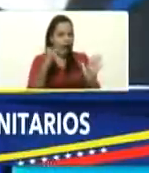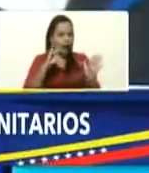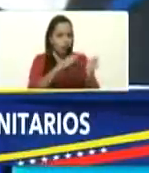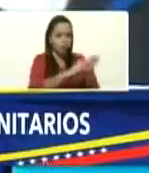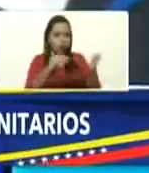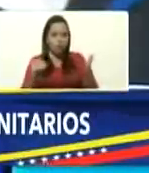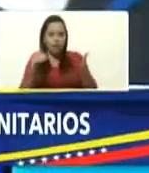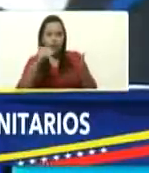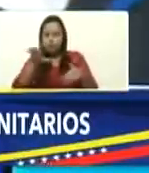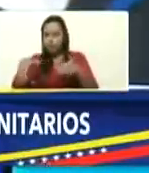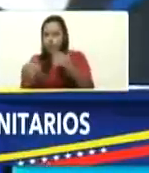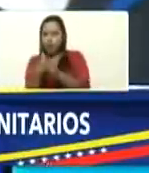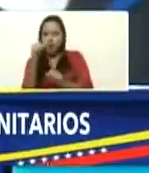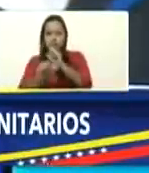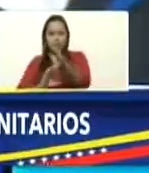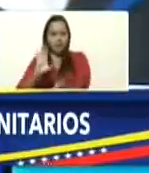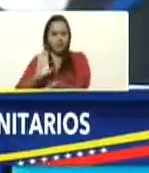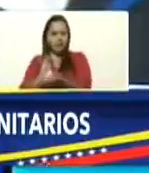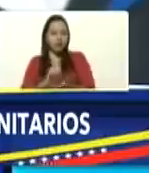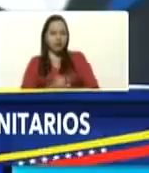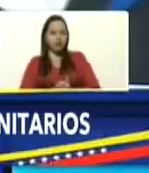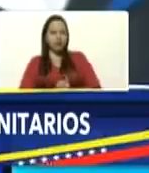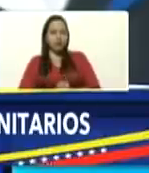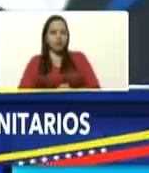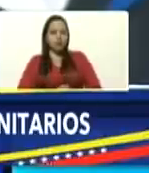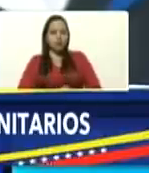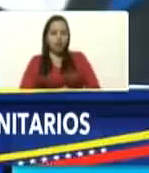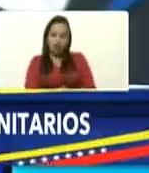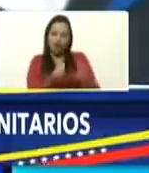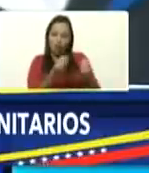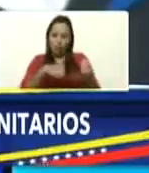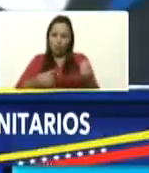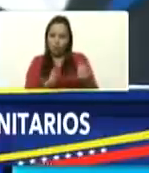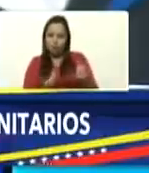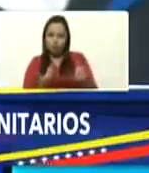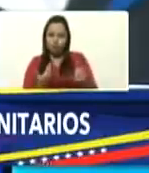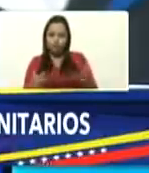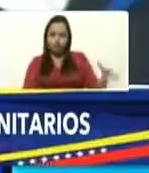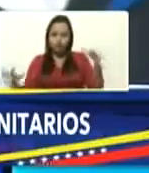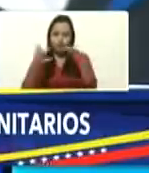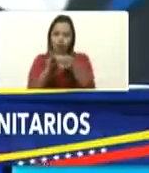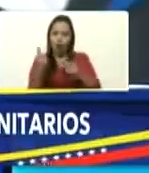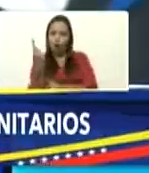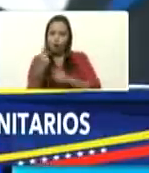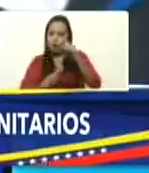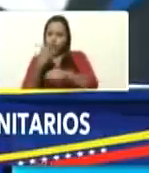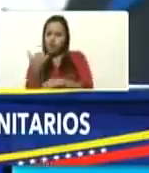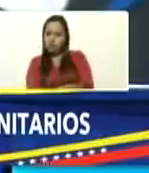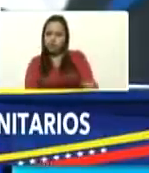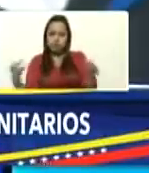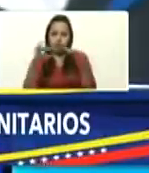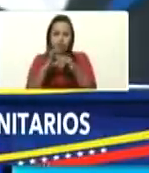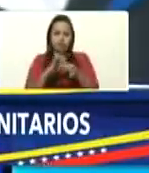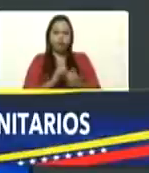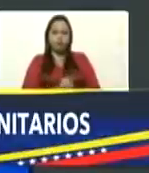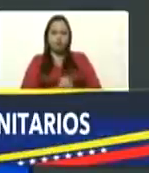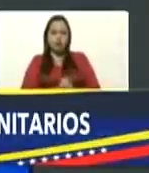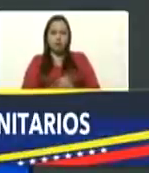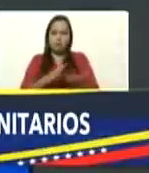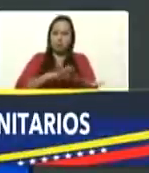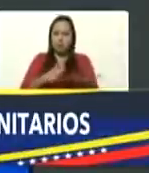para toda la región capital y cómo podemos construir un solo proyecto